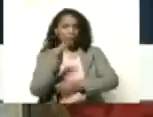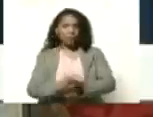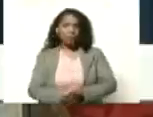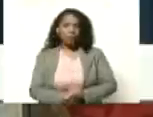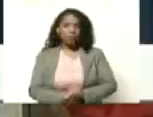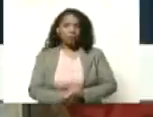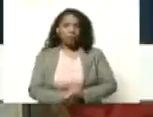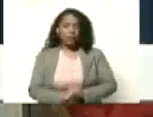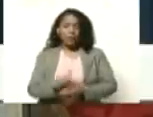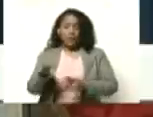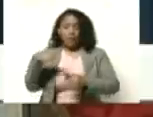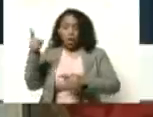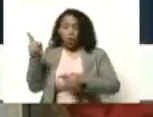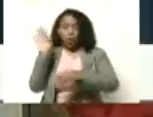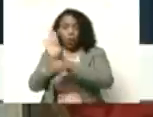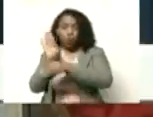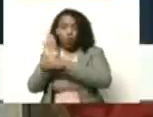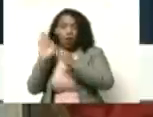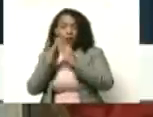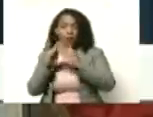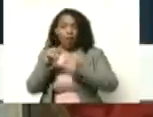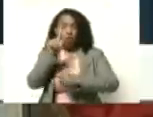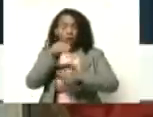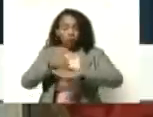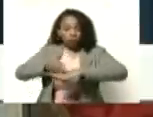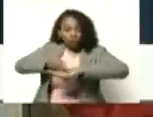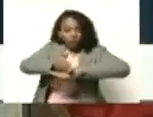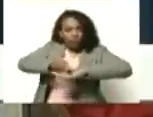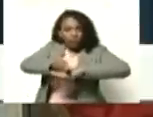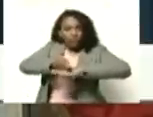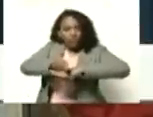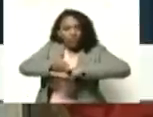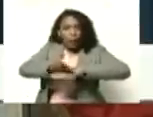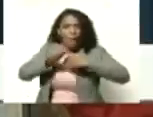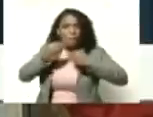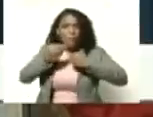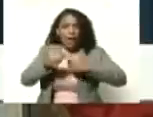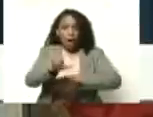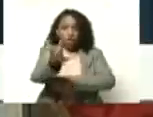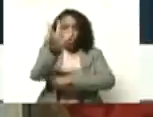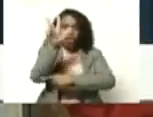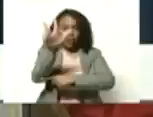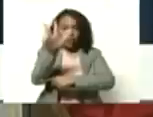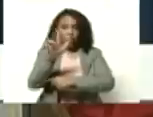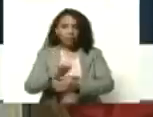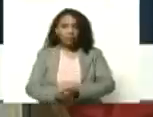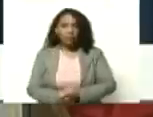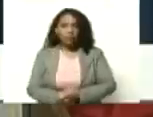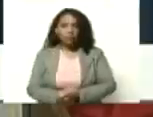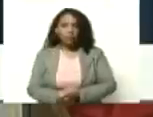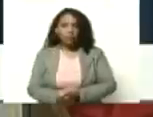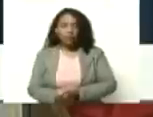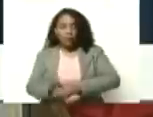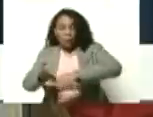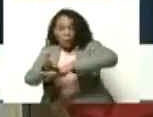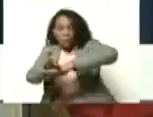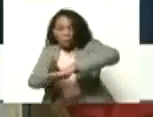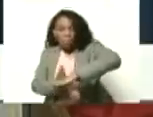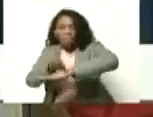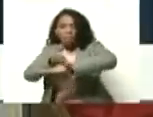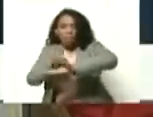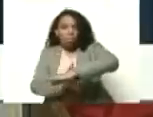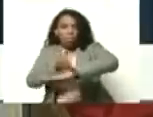capataz el sive sierra un cuchillo para entre los tres desmembrar mutilar